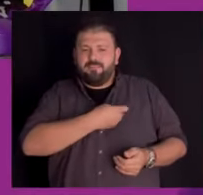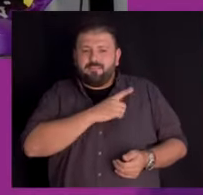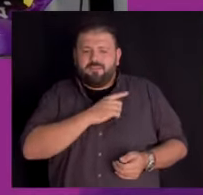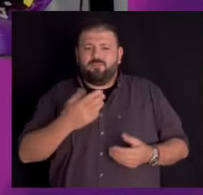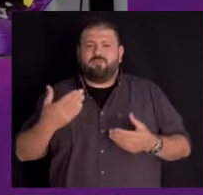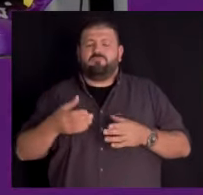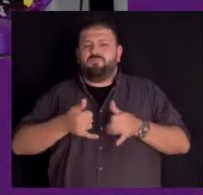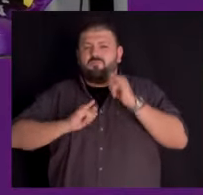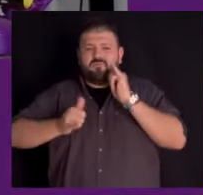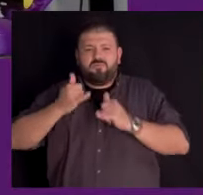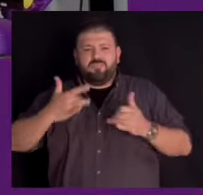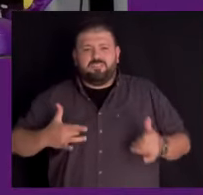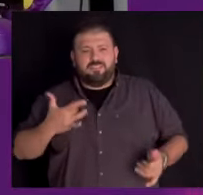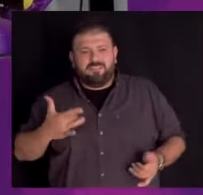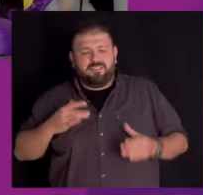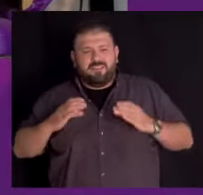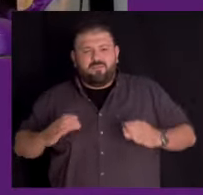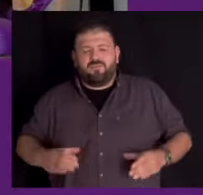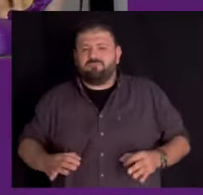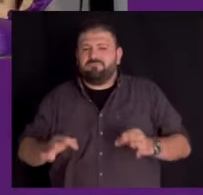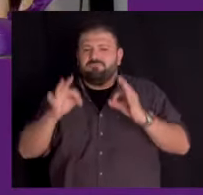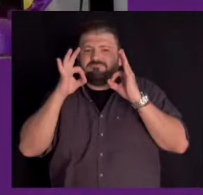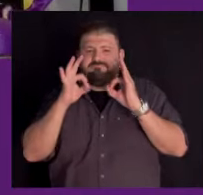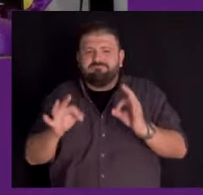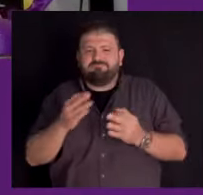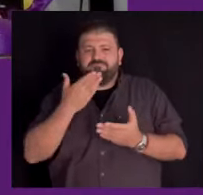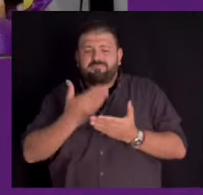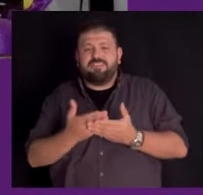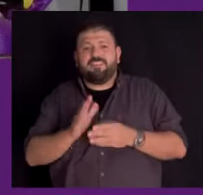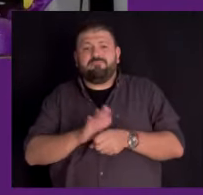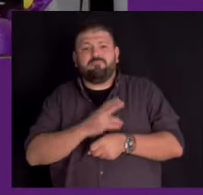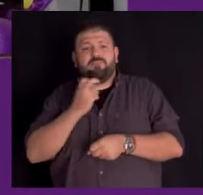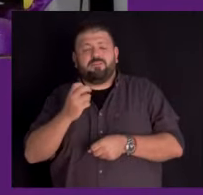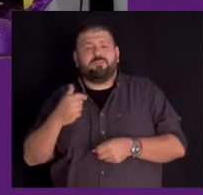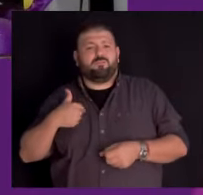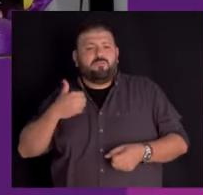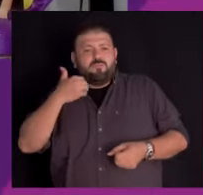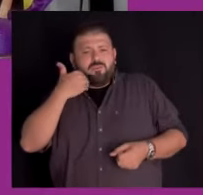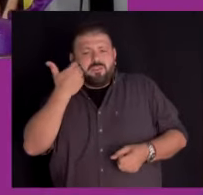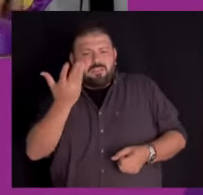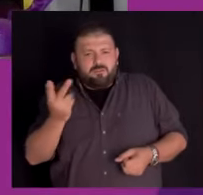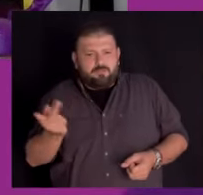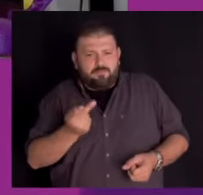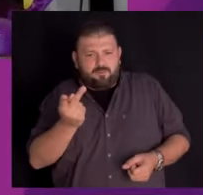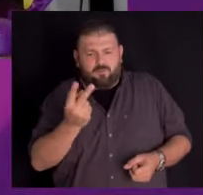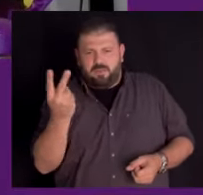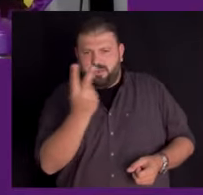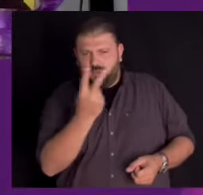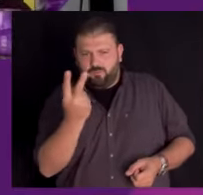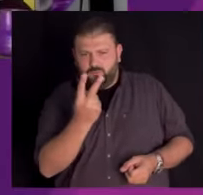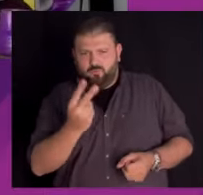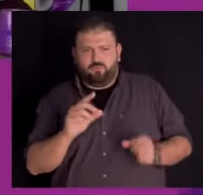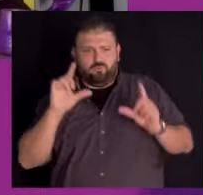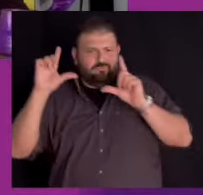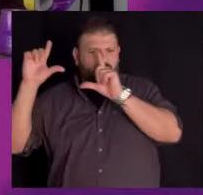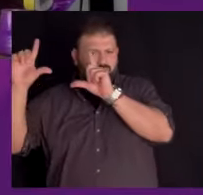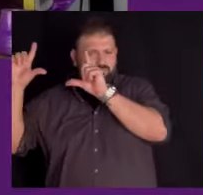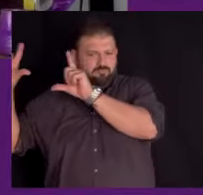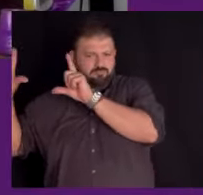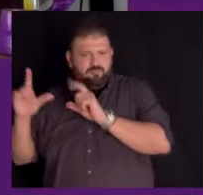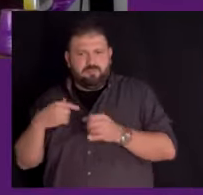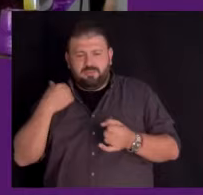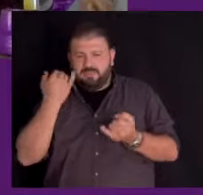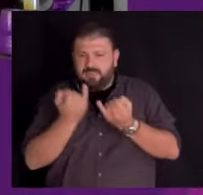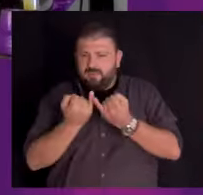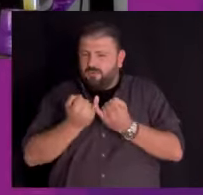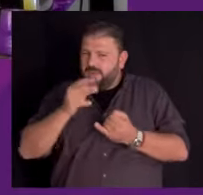para favorecer este proceso. Entonces, ahora obviamente quiero preguntarles a los dos, porque pues la verdad esta tarde